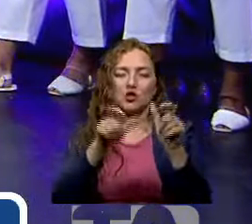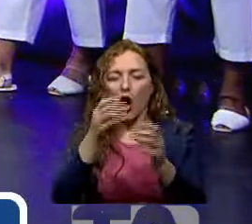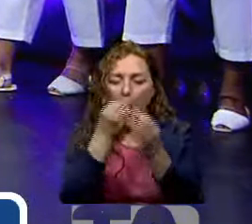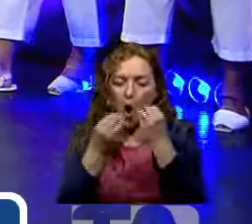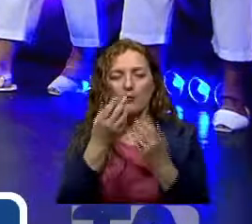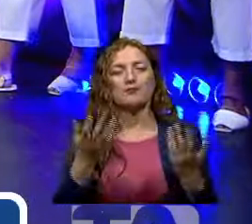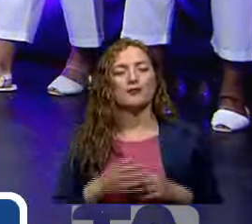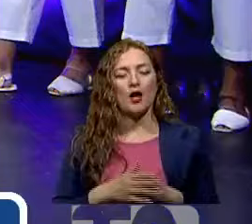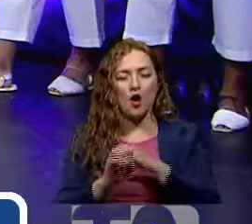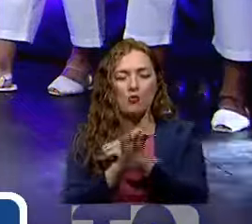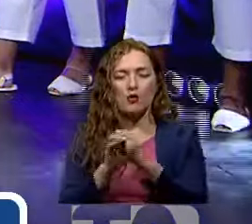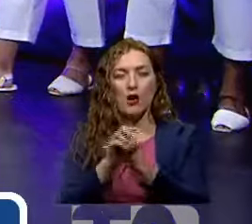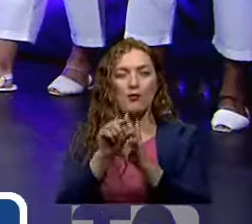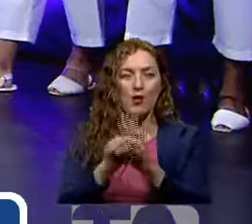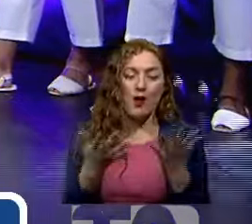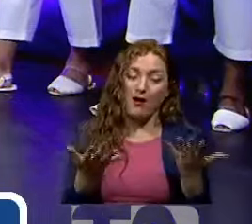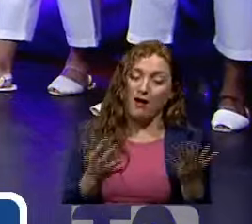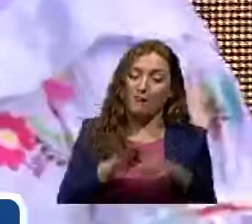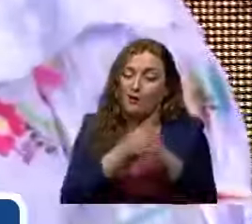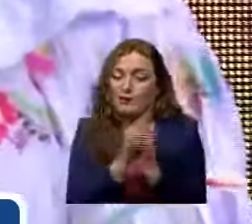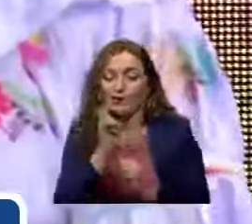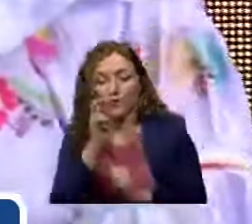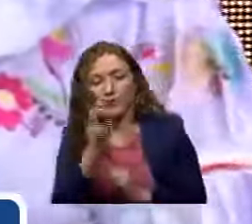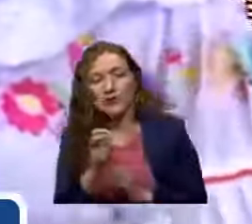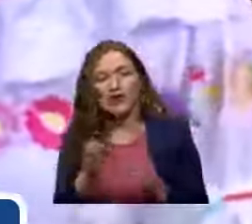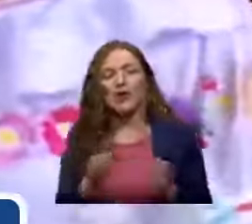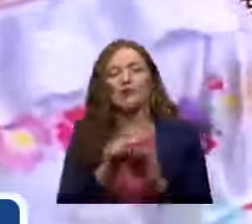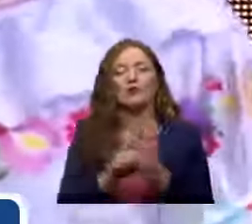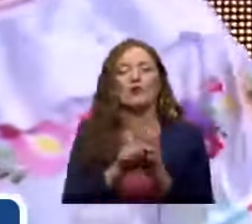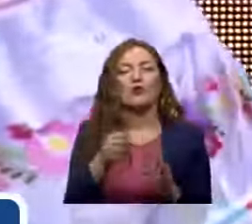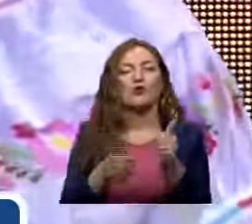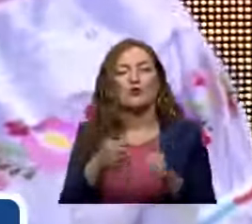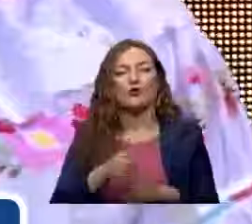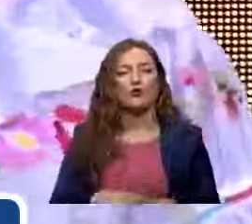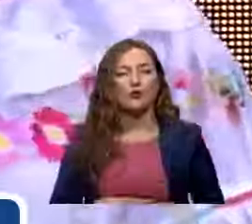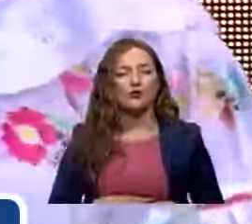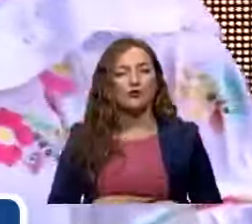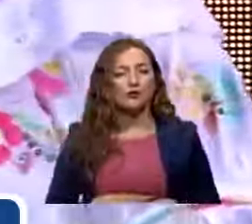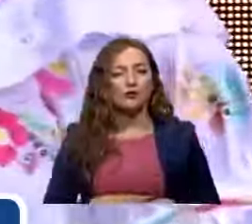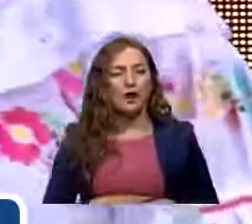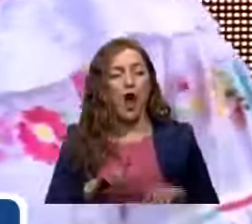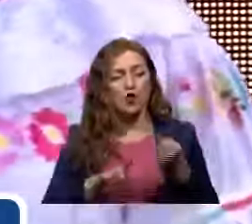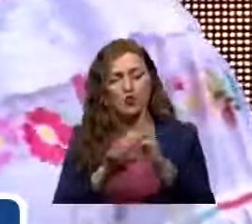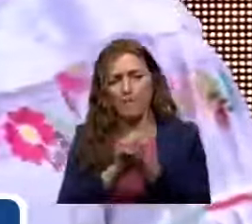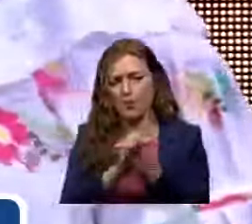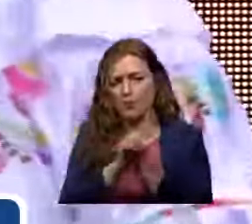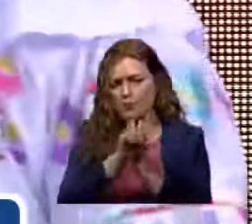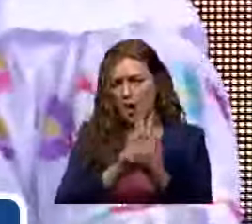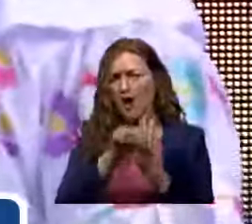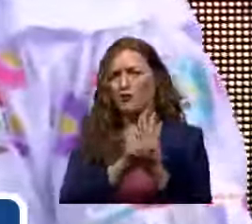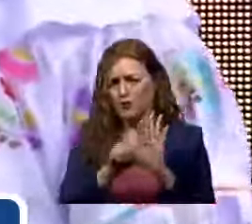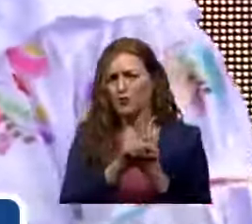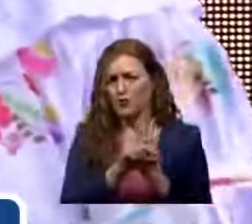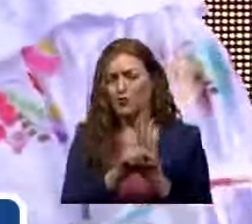hay promociones, me imagino, por aprovechando que va a haber tantos turistas por la feria, ¿qué promociones van a tener para gastronomía? Bueno, tenemos algunas promociones, tenemos